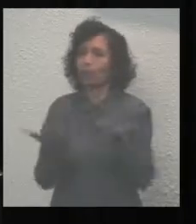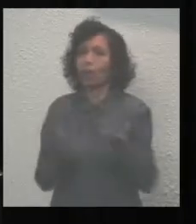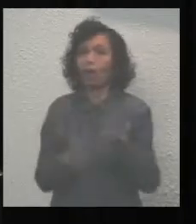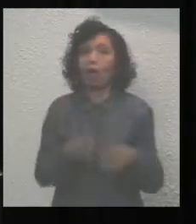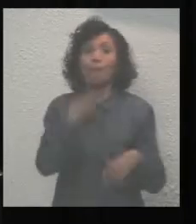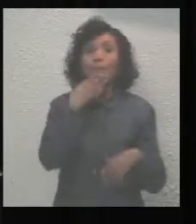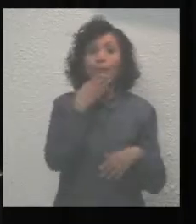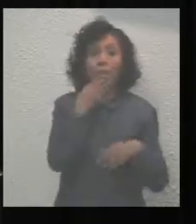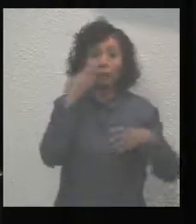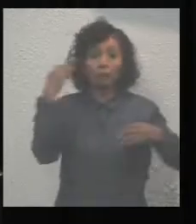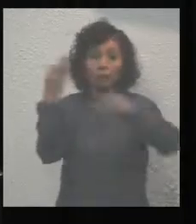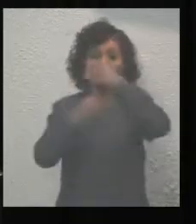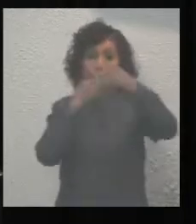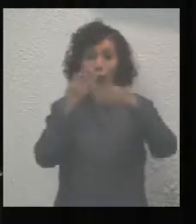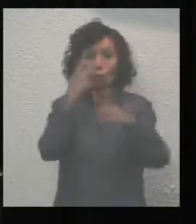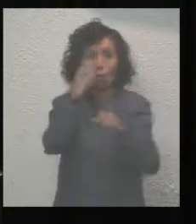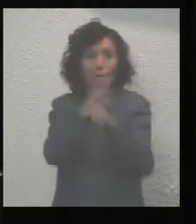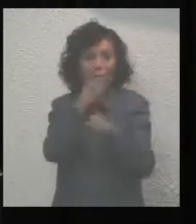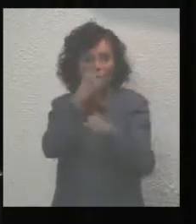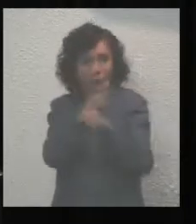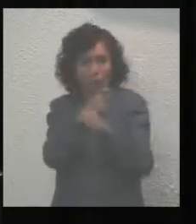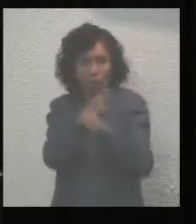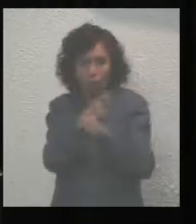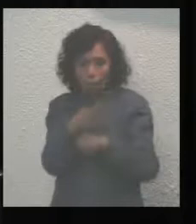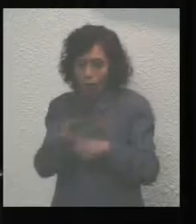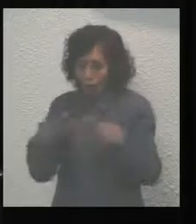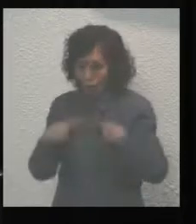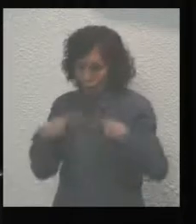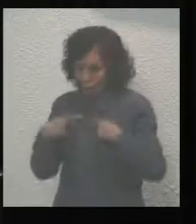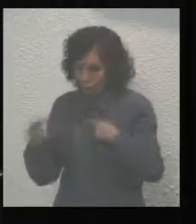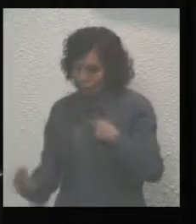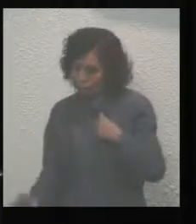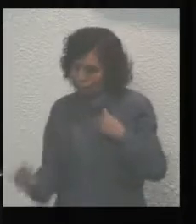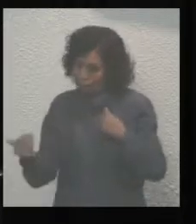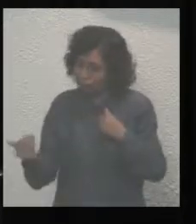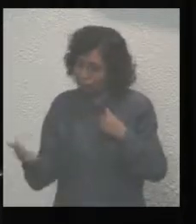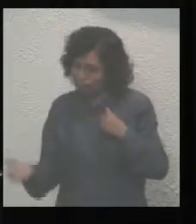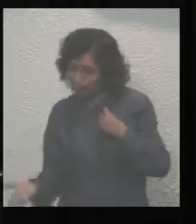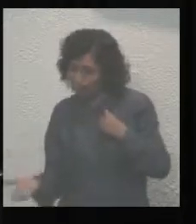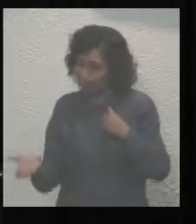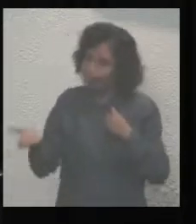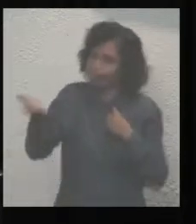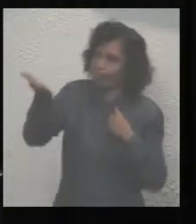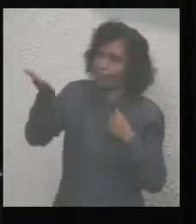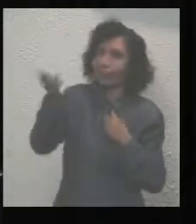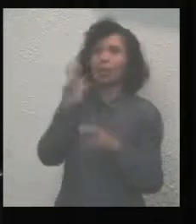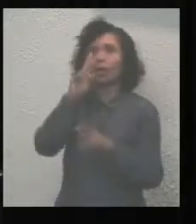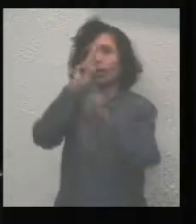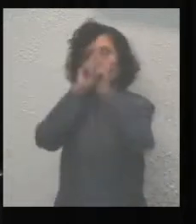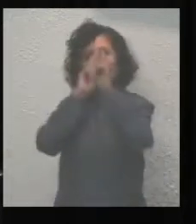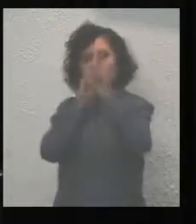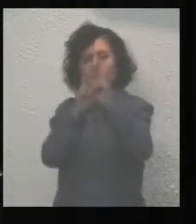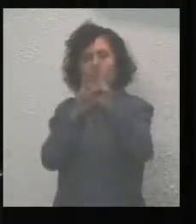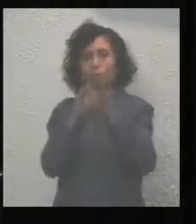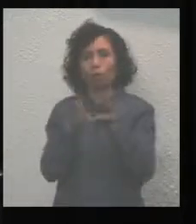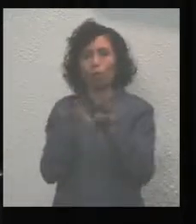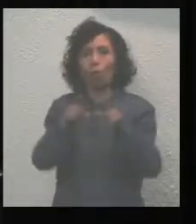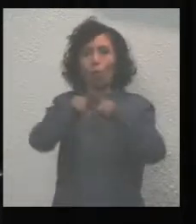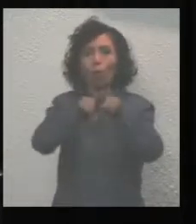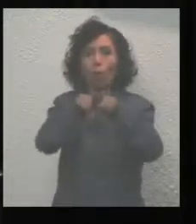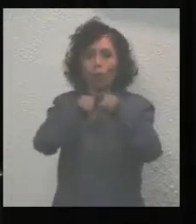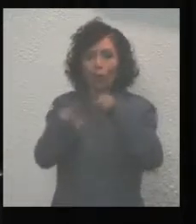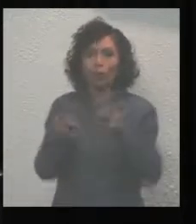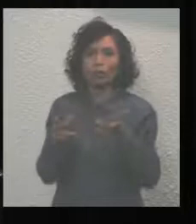bien de todos, primero los más vulnerables, y hasta que la dignidad se haga costumbre, como lo exigieron nuestras hermanas